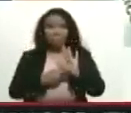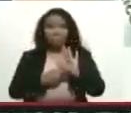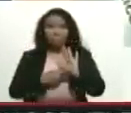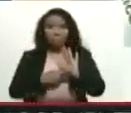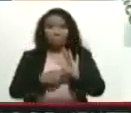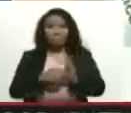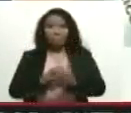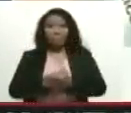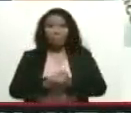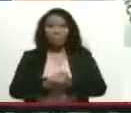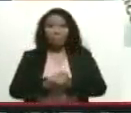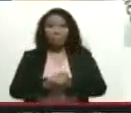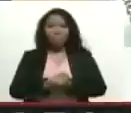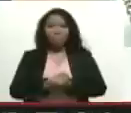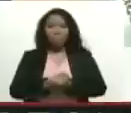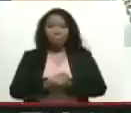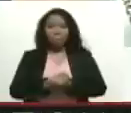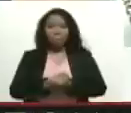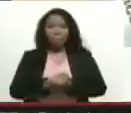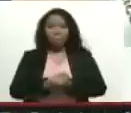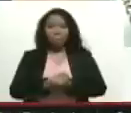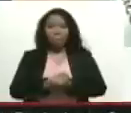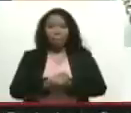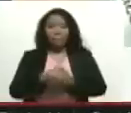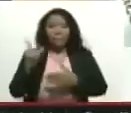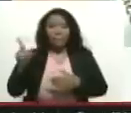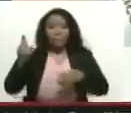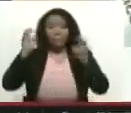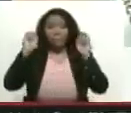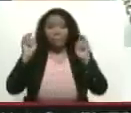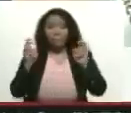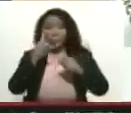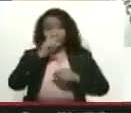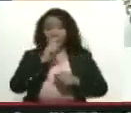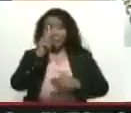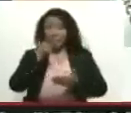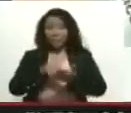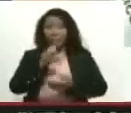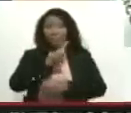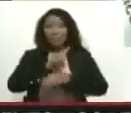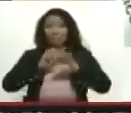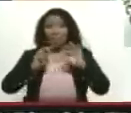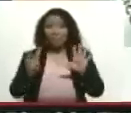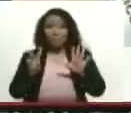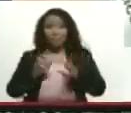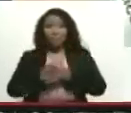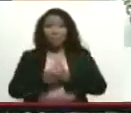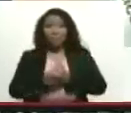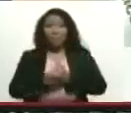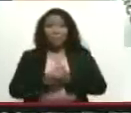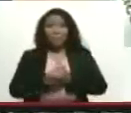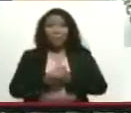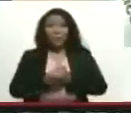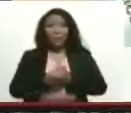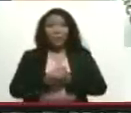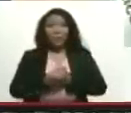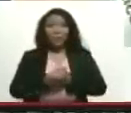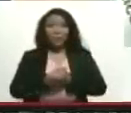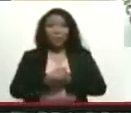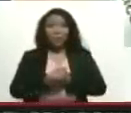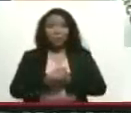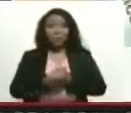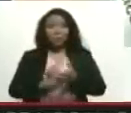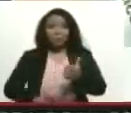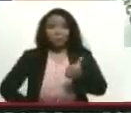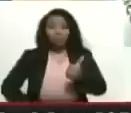dantescas conocidas en el hemisferio occidental, el embrión de guerra civil en el año 2017, y los que la